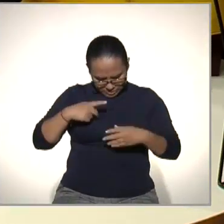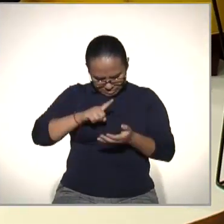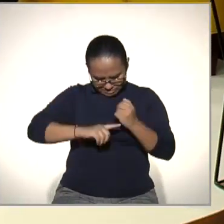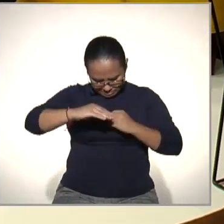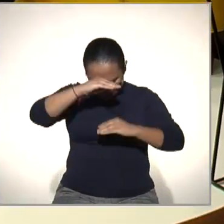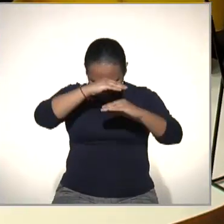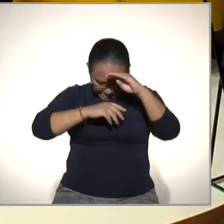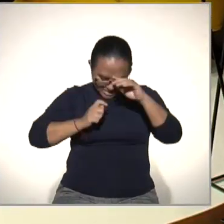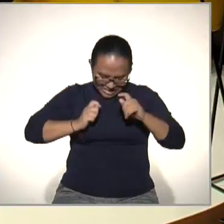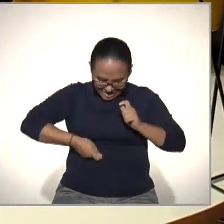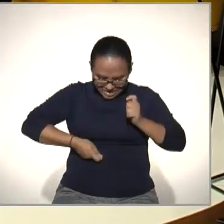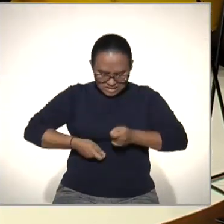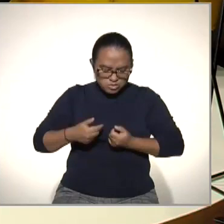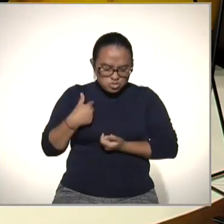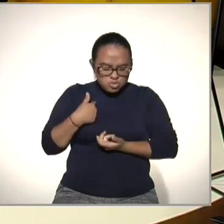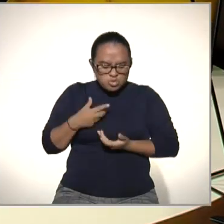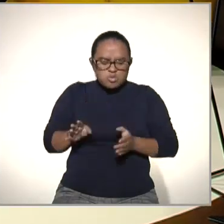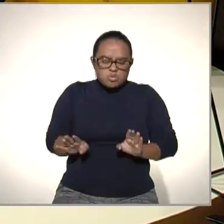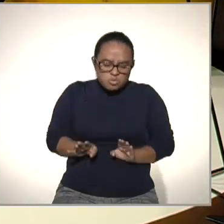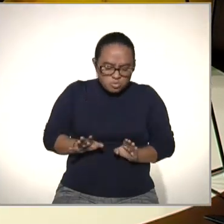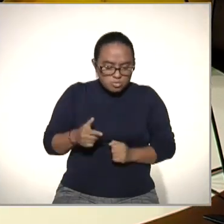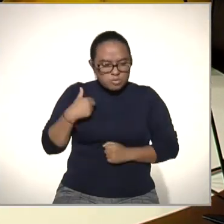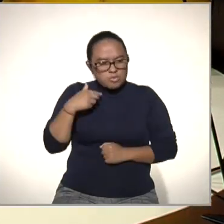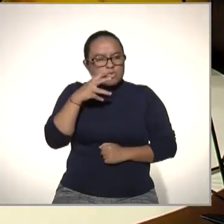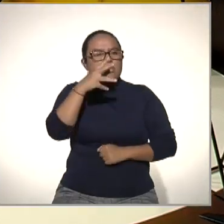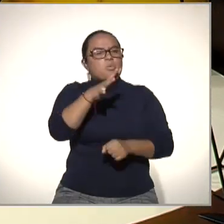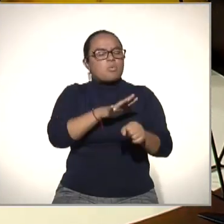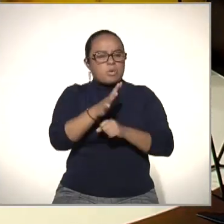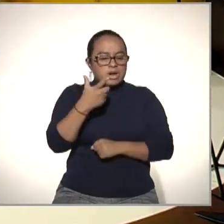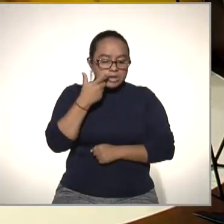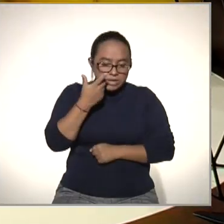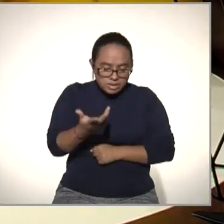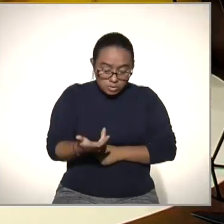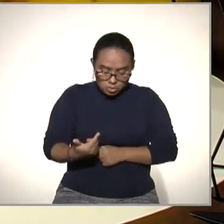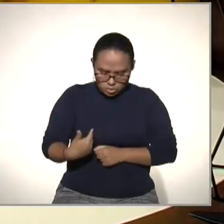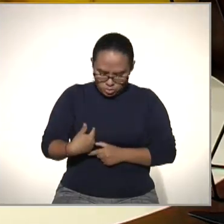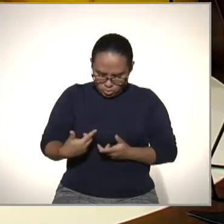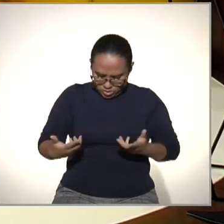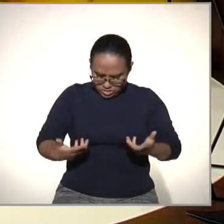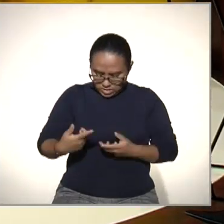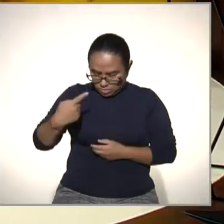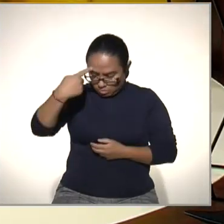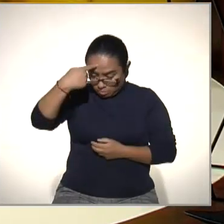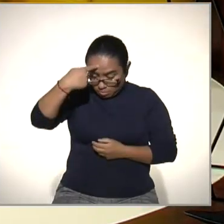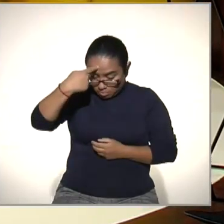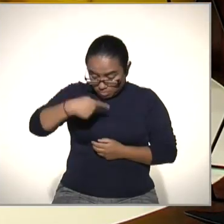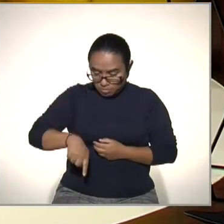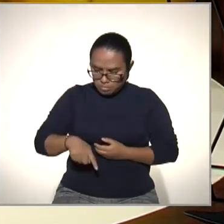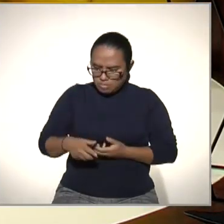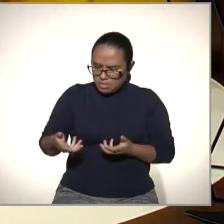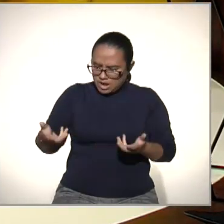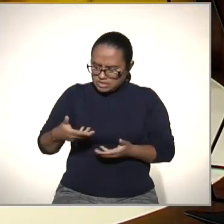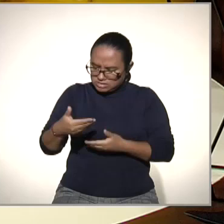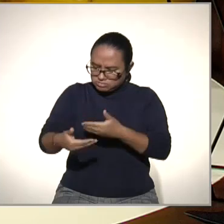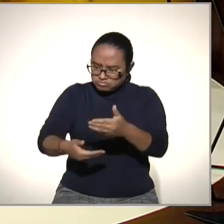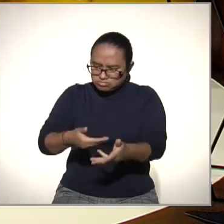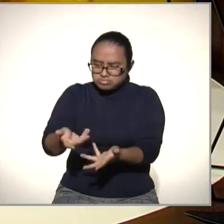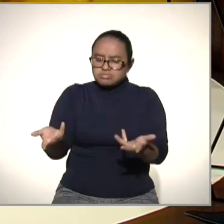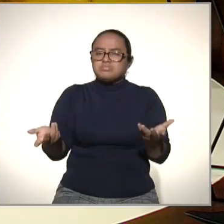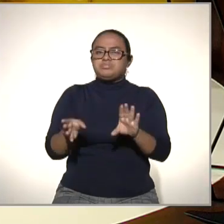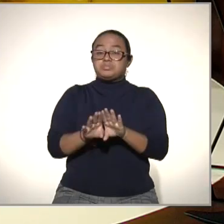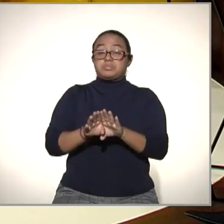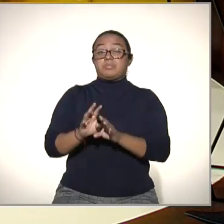personas. ¿Cómo quiero ser? ¿Hacia dónde quiero ir? ¿Y qué acciones puedo emprender para llevarme este camino? Preguntas que pueden